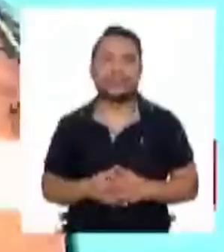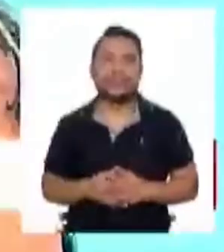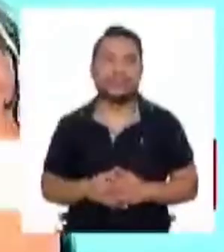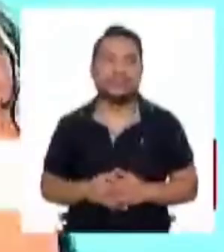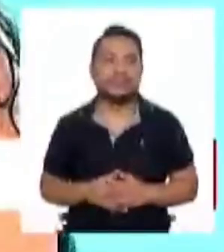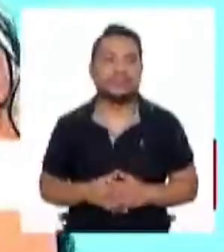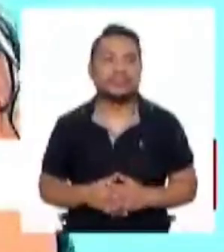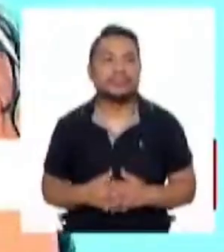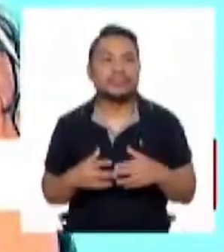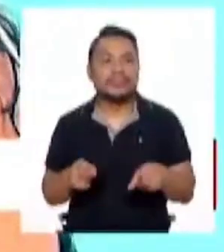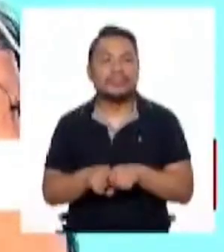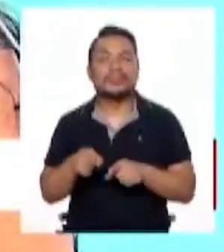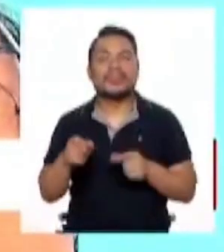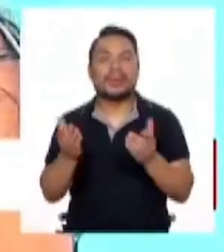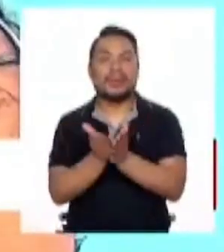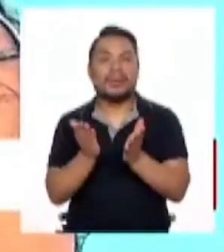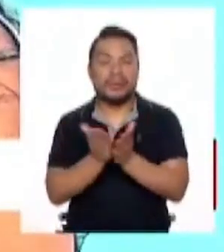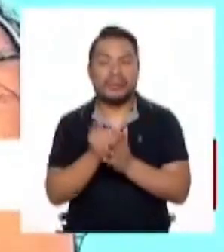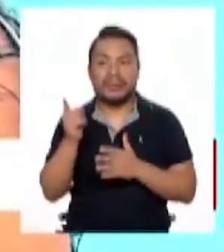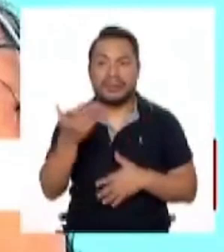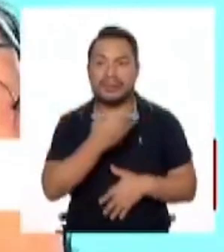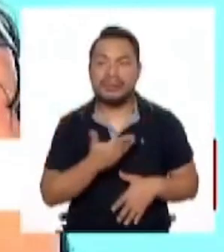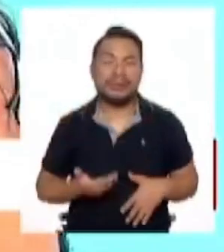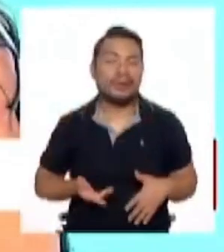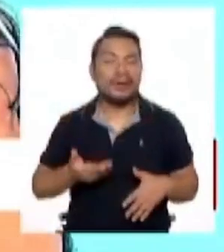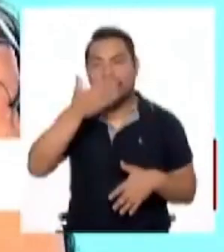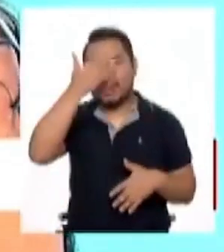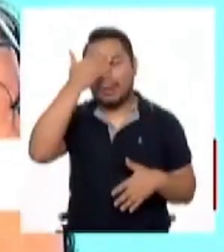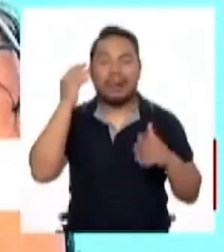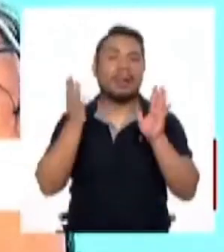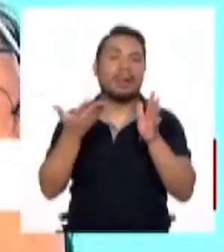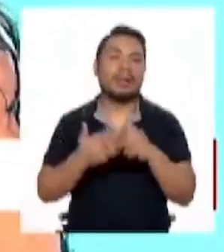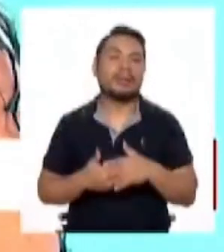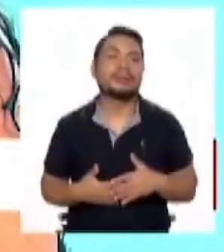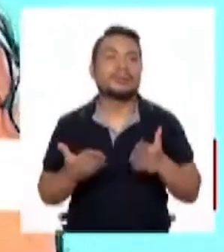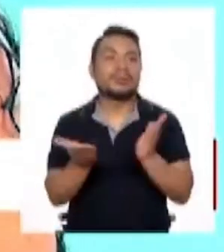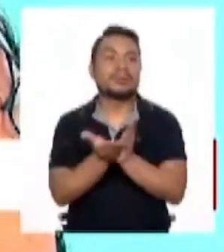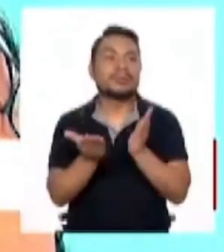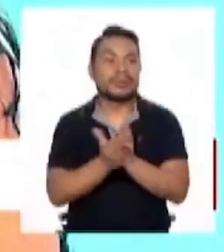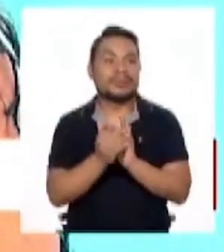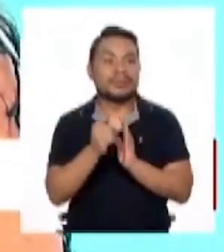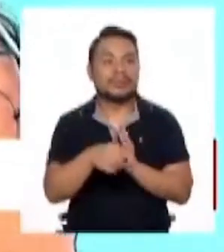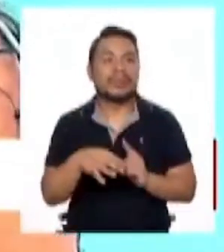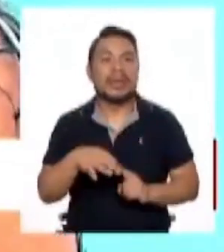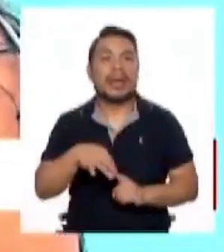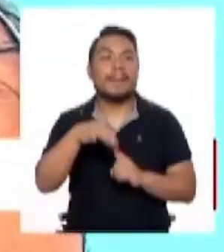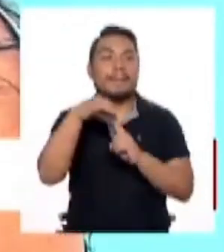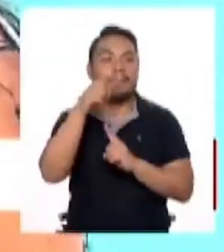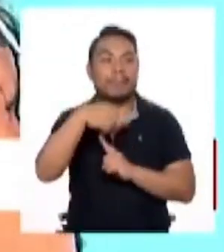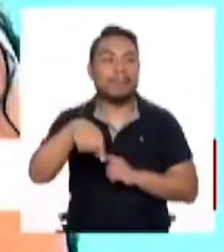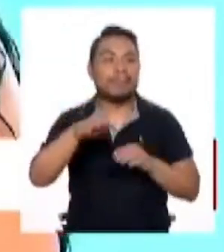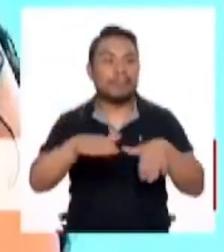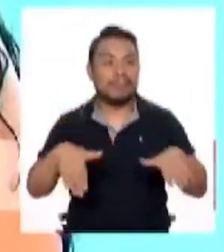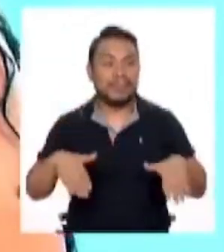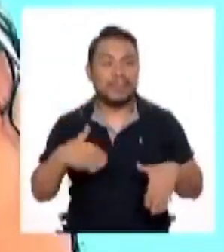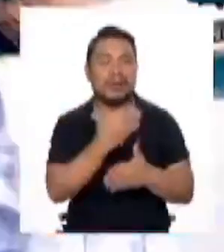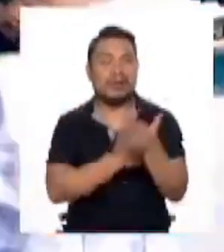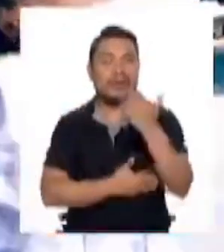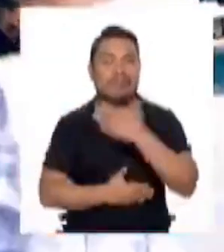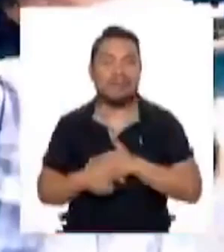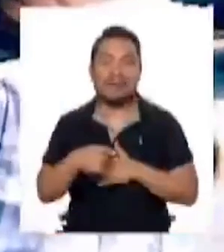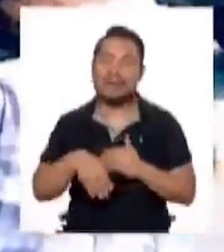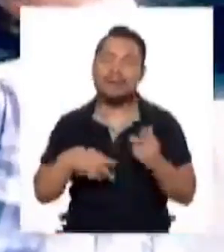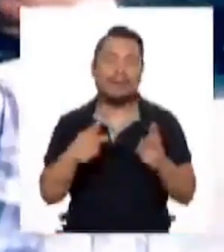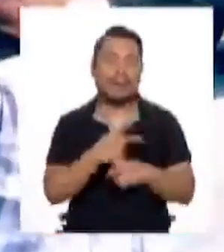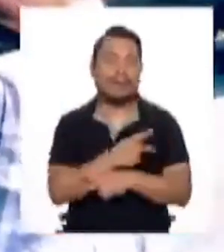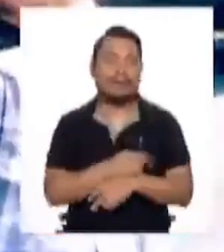Si actualmente los colegios regulares están olvidados, ¿qué podemos decir de los colegios que son especializados para personas con habilidades diferentes?